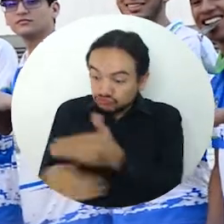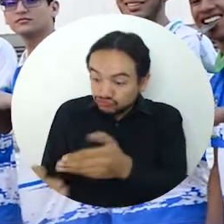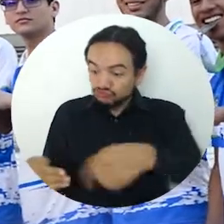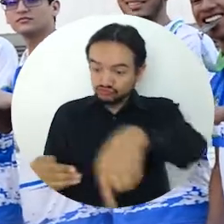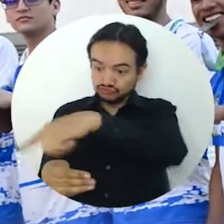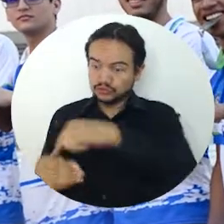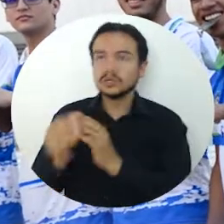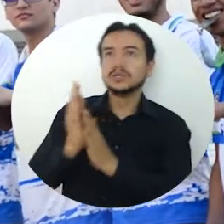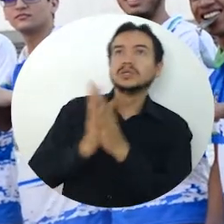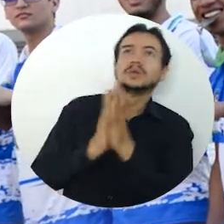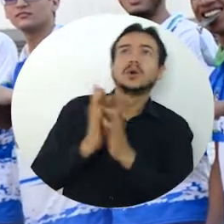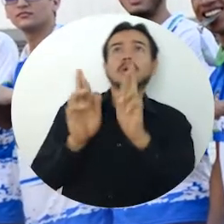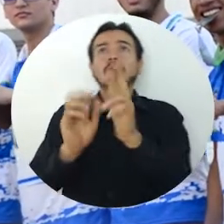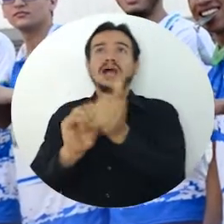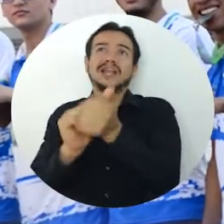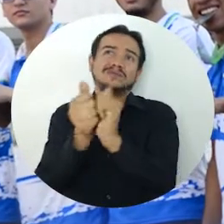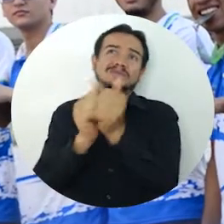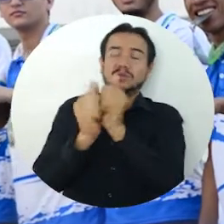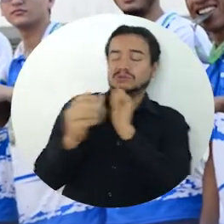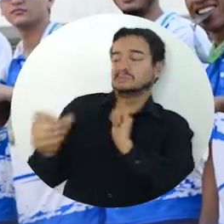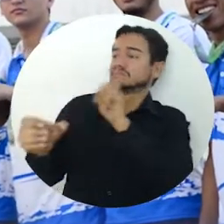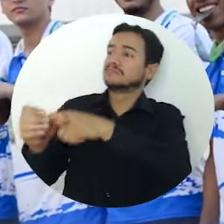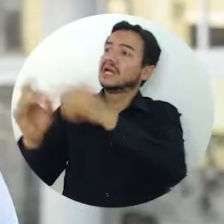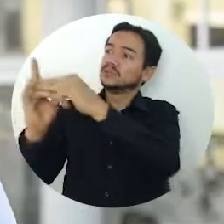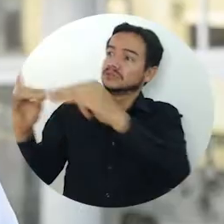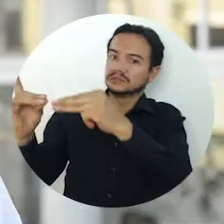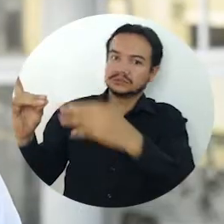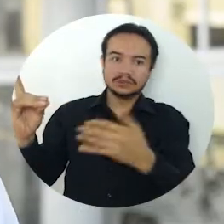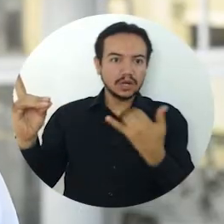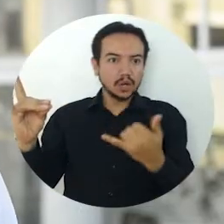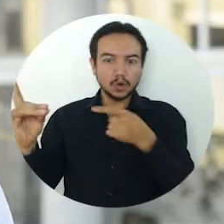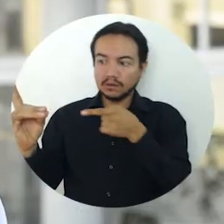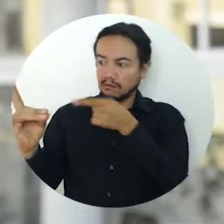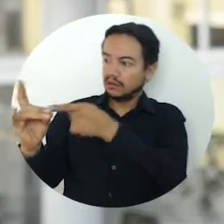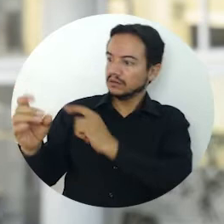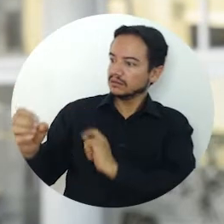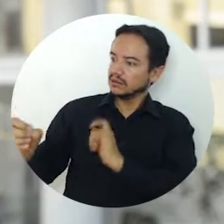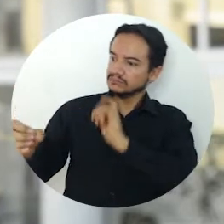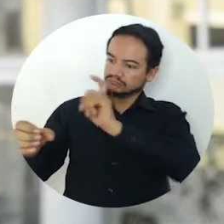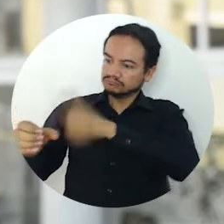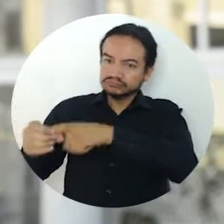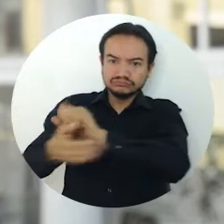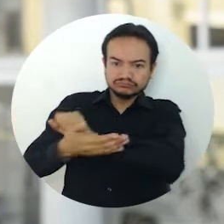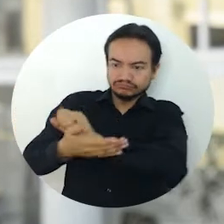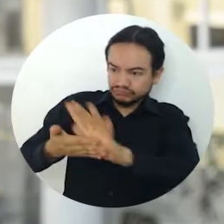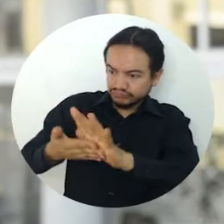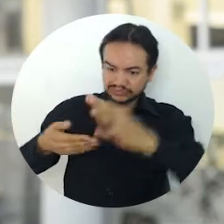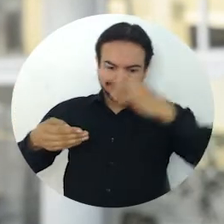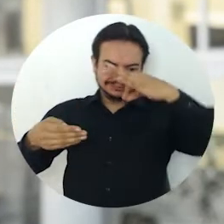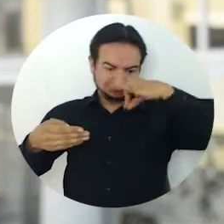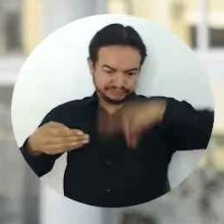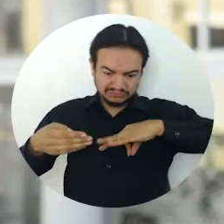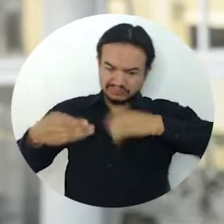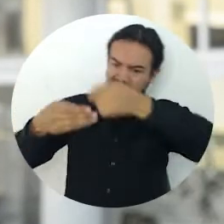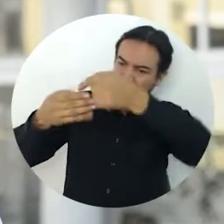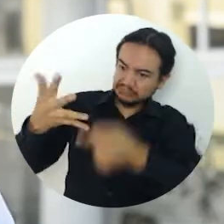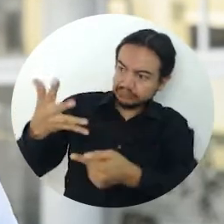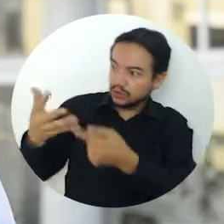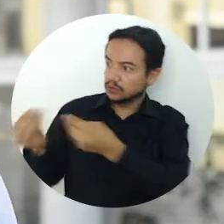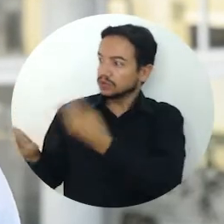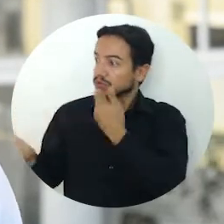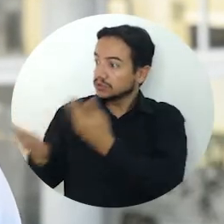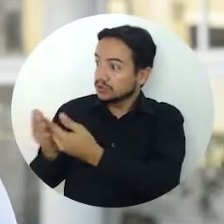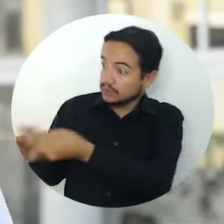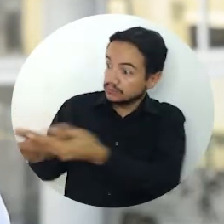La Universidad del Magdalena es el sueño de todo niño deportista y gracias al apoyo que da la Universidad del Magdalena muchos obtenemos becas, obtenemos muchas